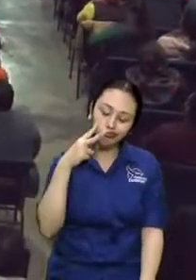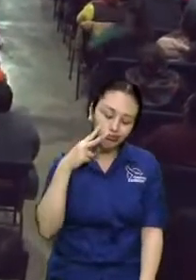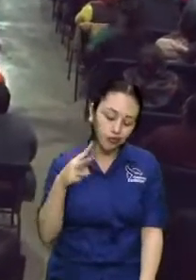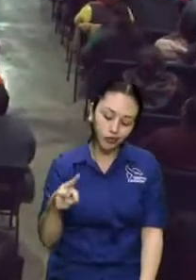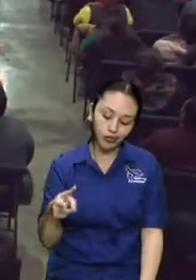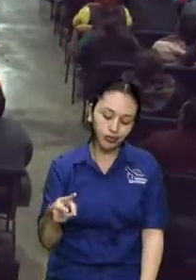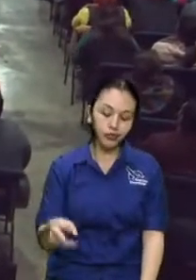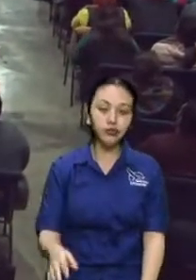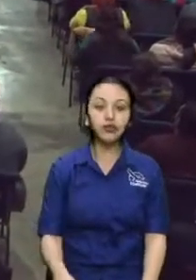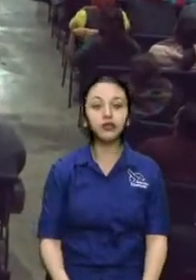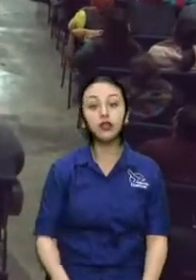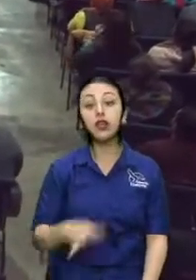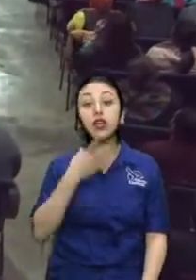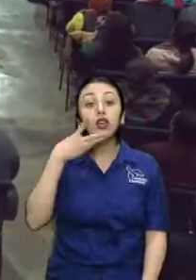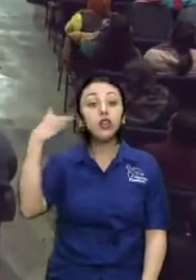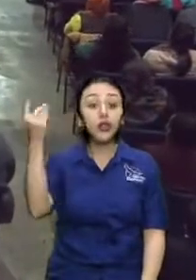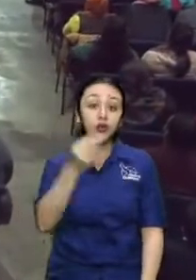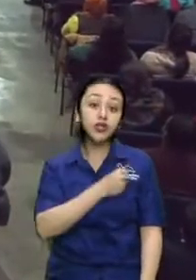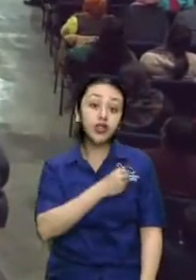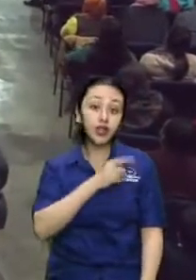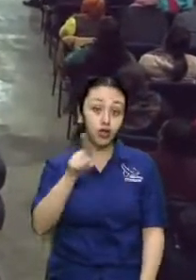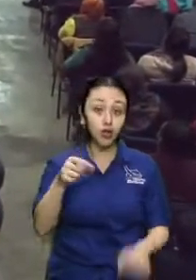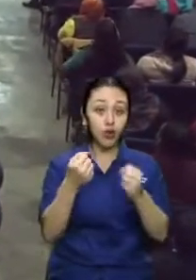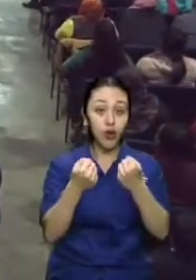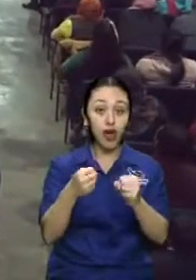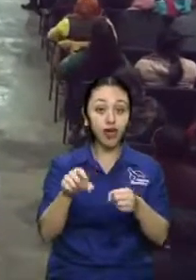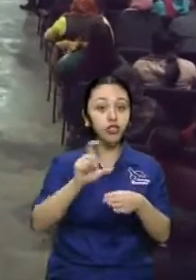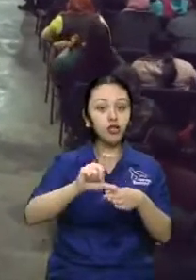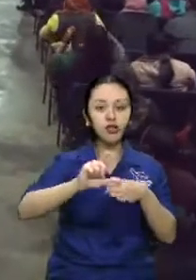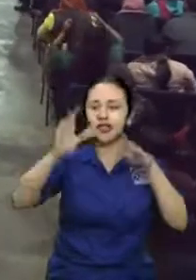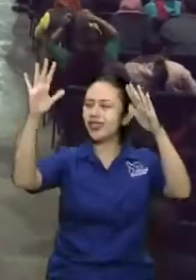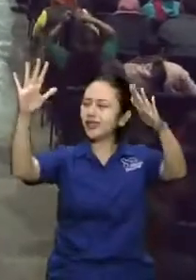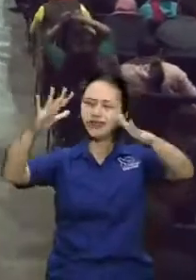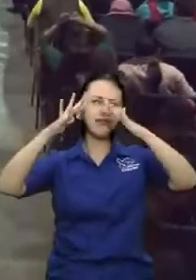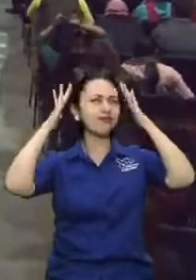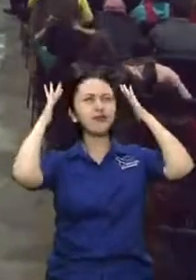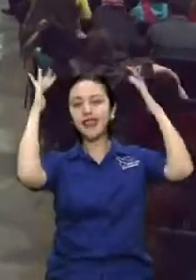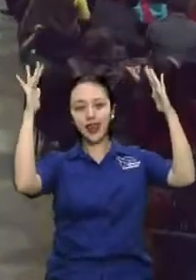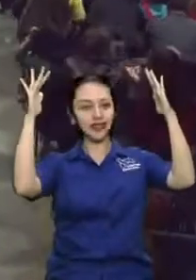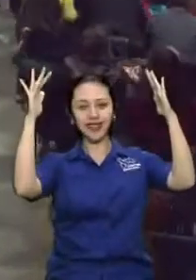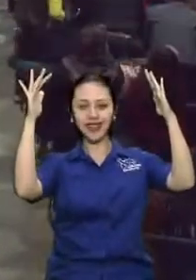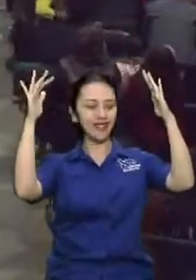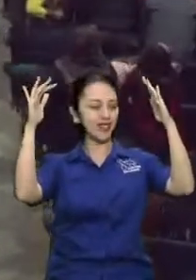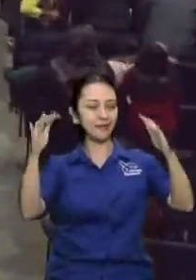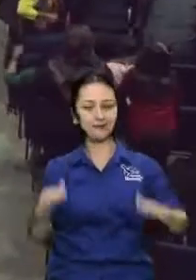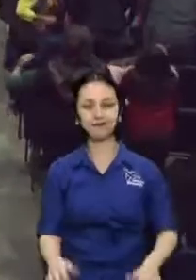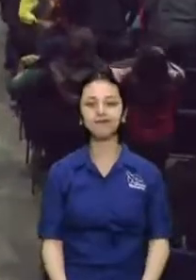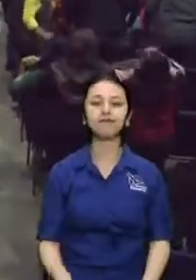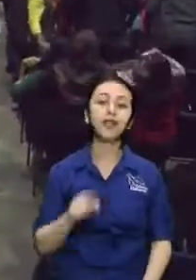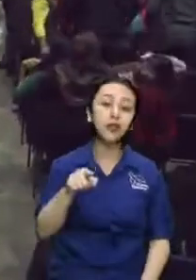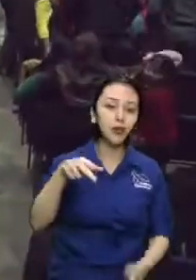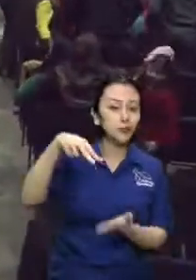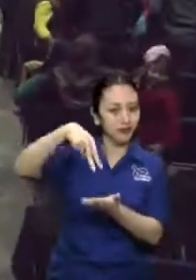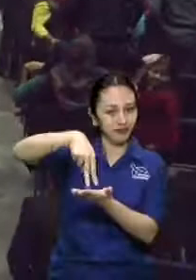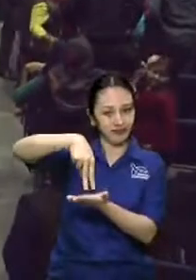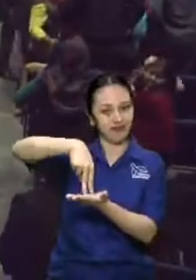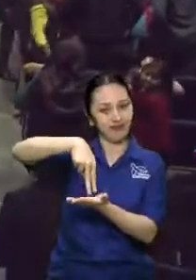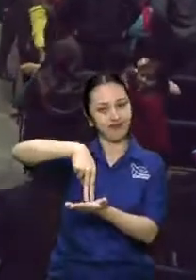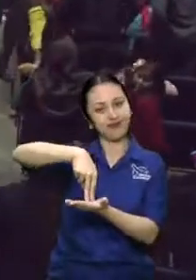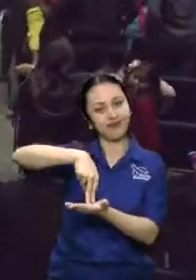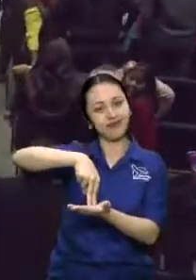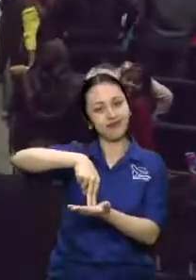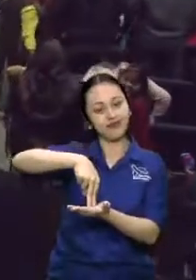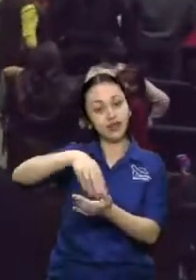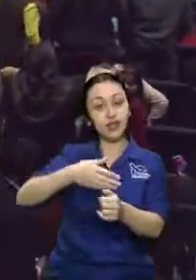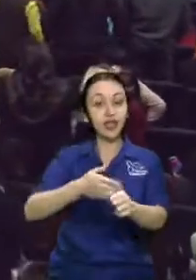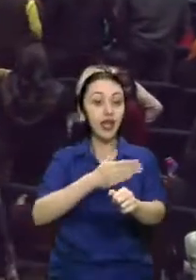Dios quiere que hagas hazañas. Ponte de pie, voy a ministrarte. Solo quiero hacer, antes de la administración general, quiero hacer